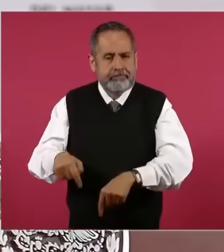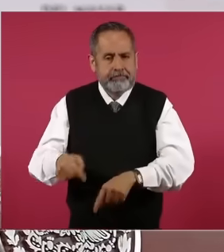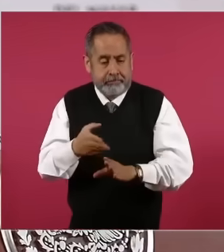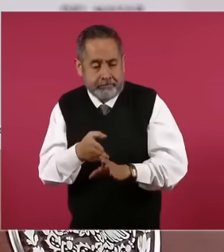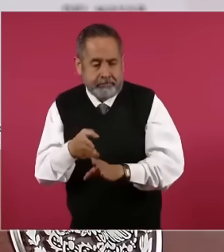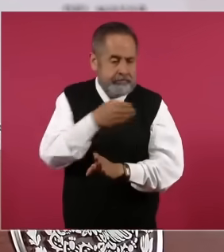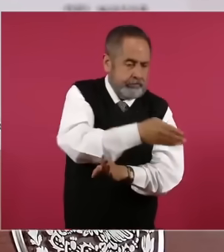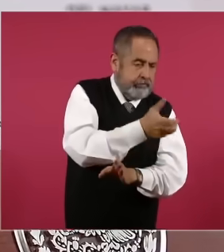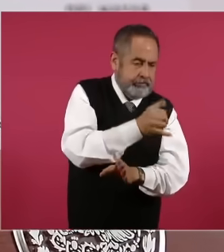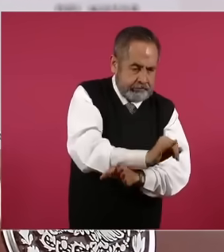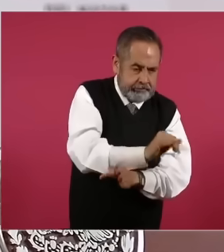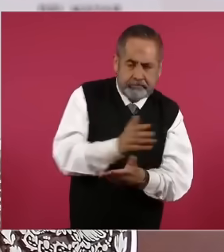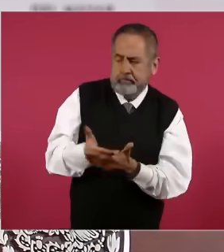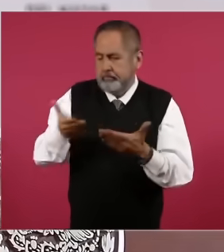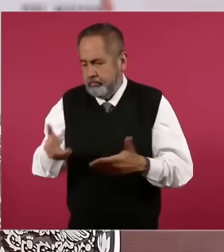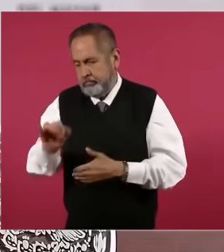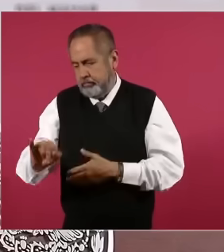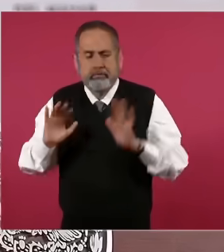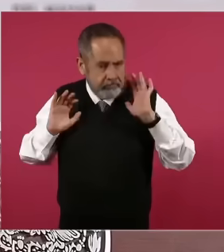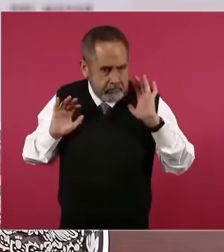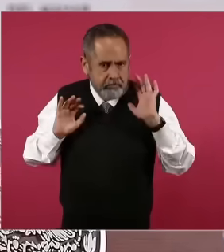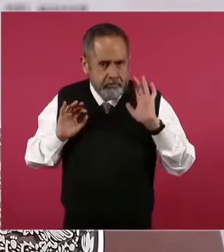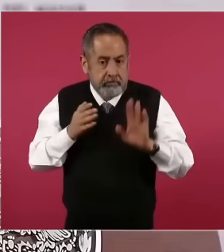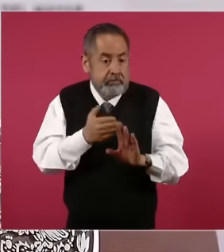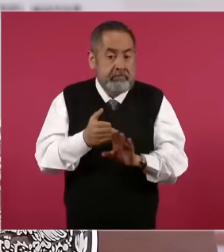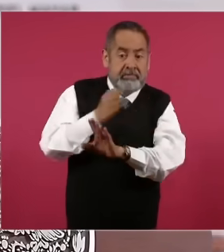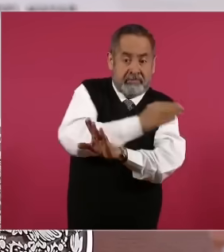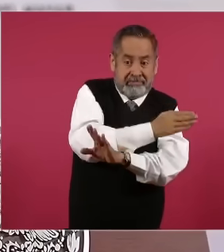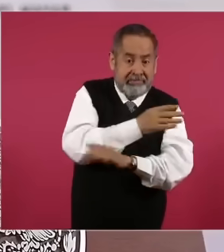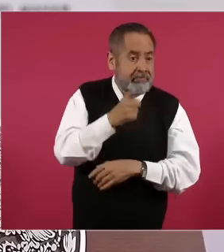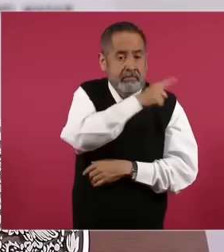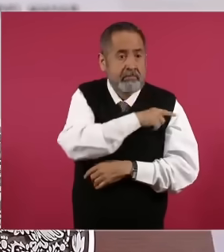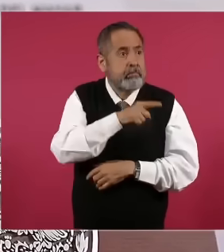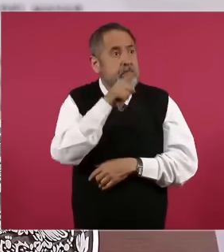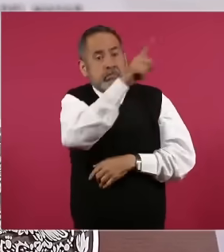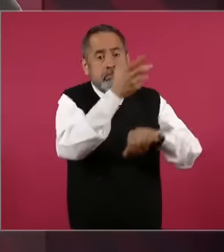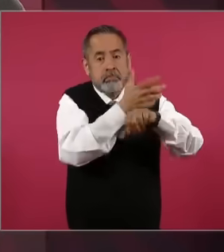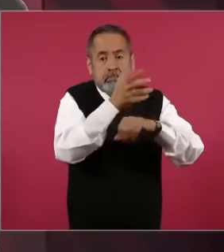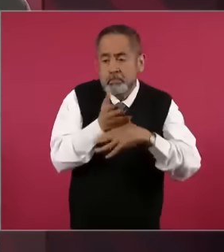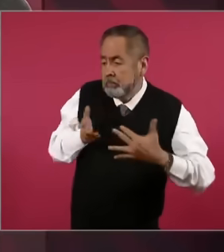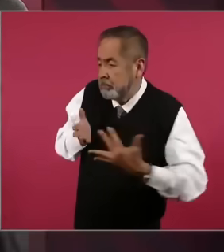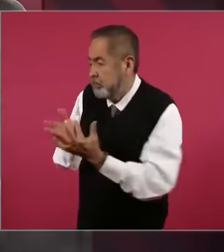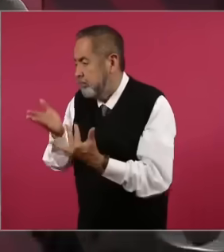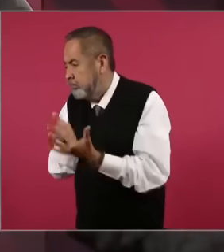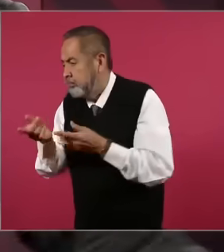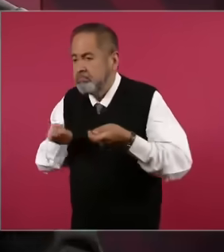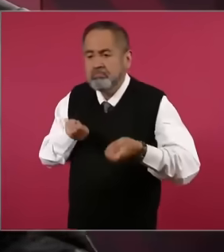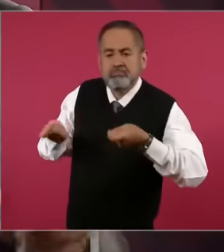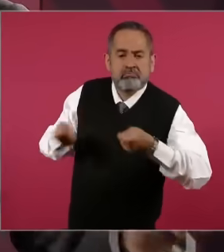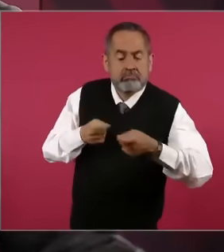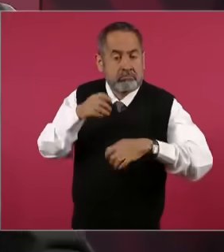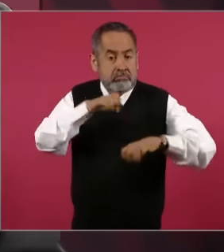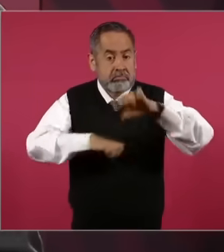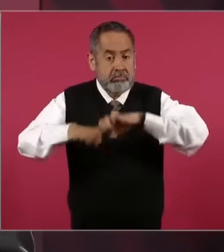antes como antes, que ellos se metían las agencias y desde la embajada de Estados